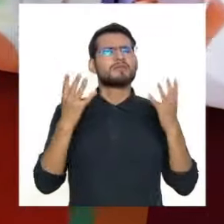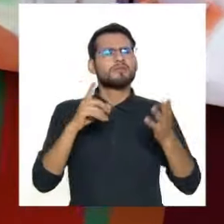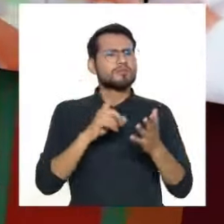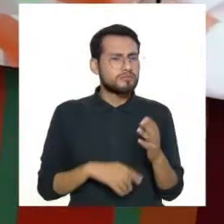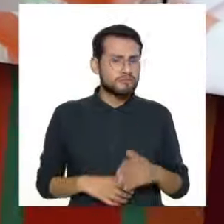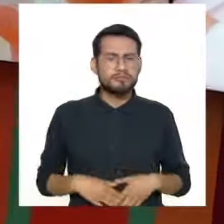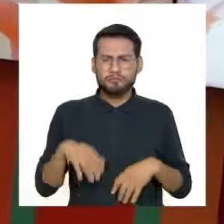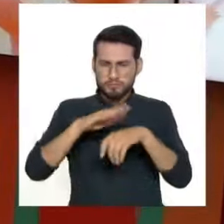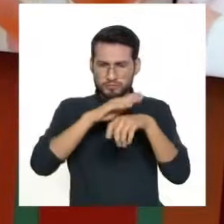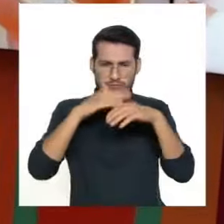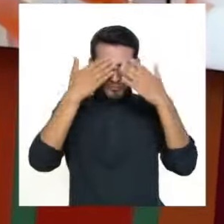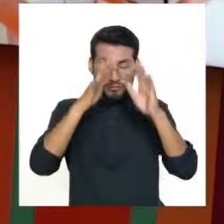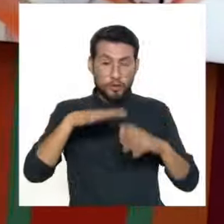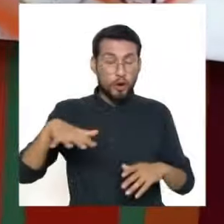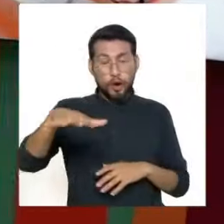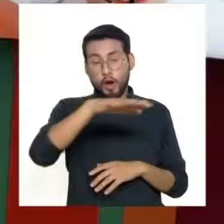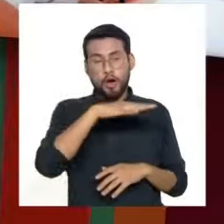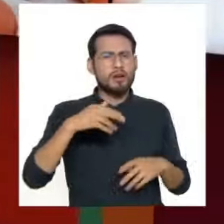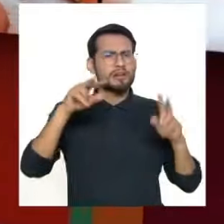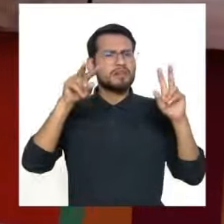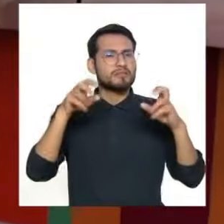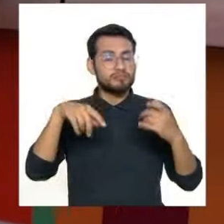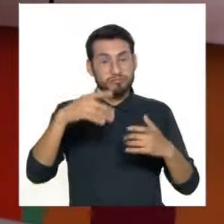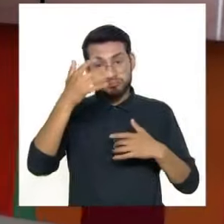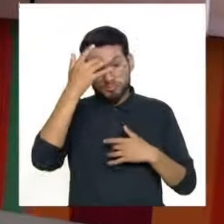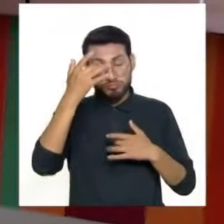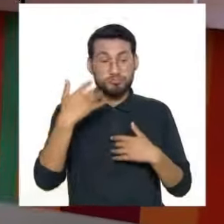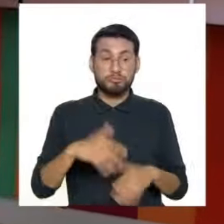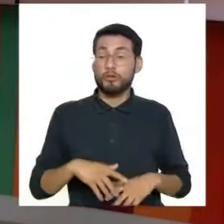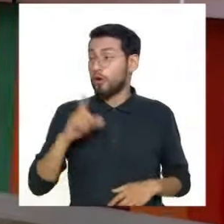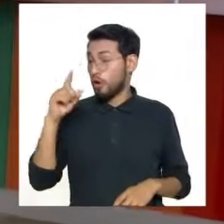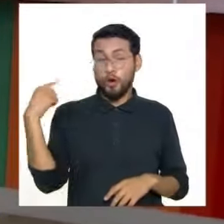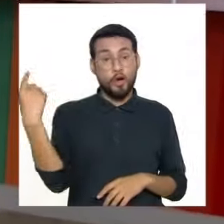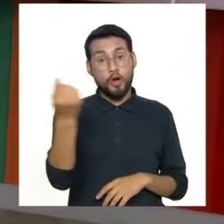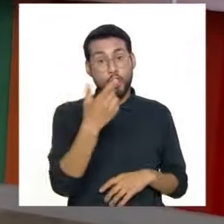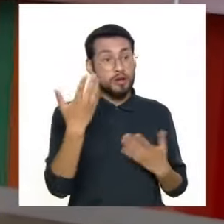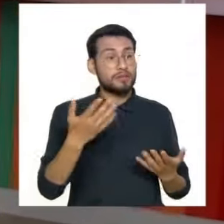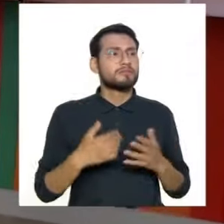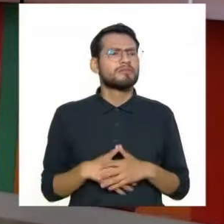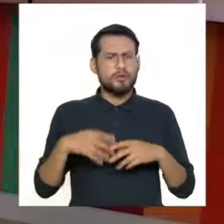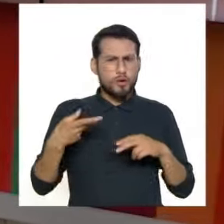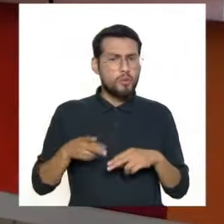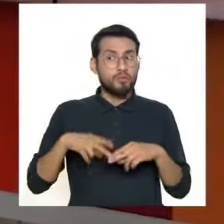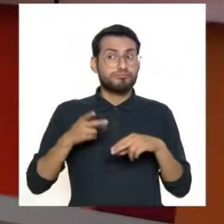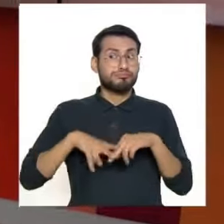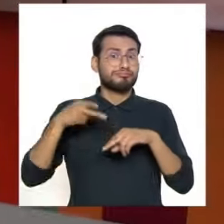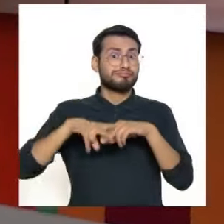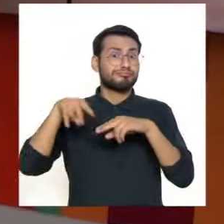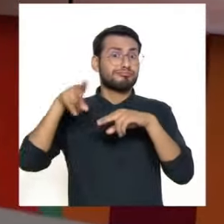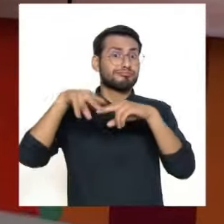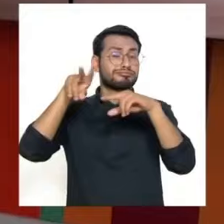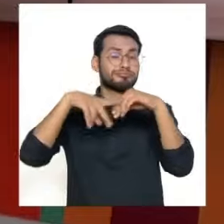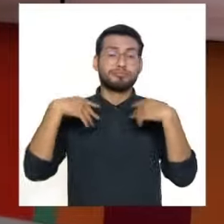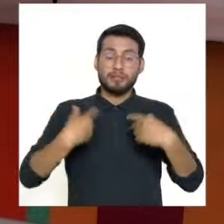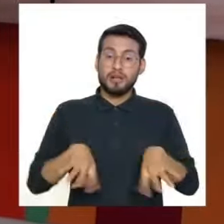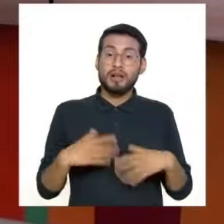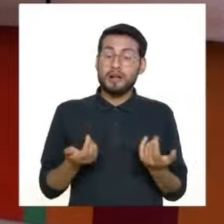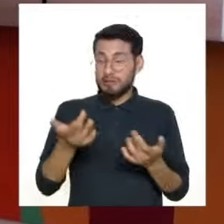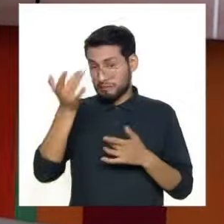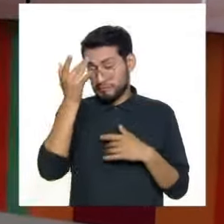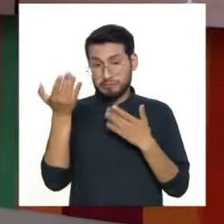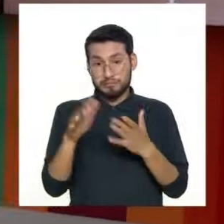cual se sensibiliza al mundo entero acerca de esta enfermedad que en todo el mundo está incrementándose su presencia y su tasa de